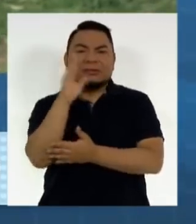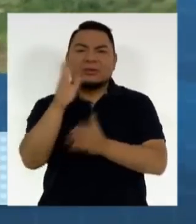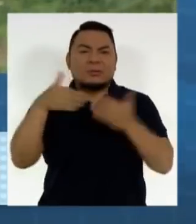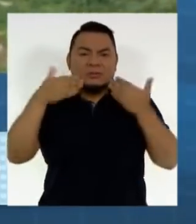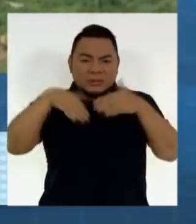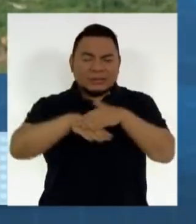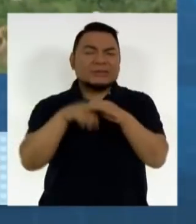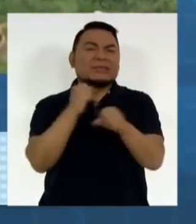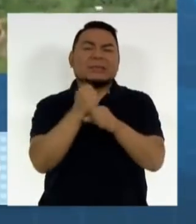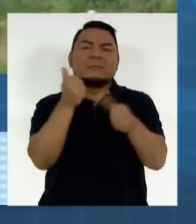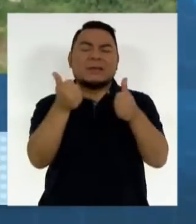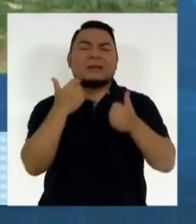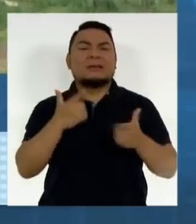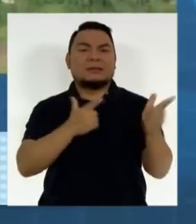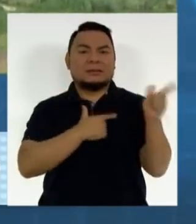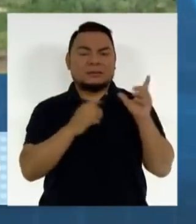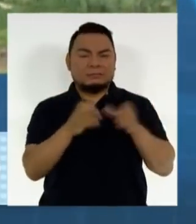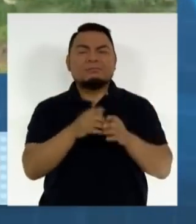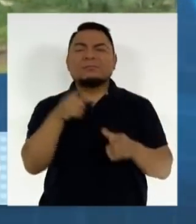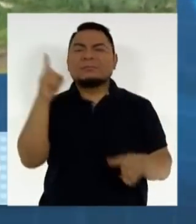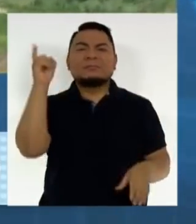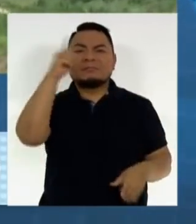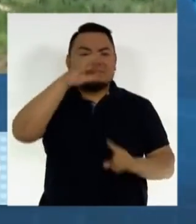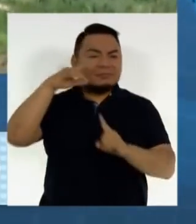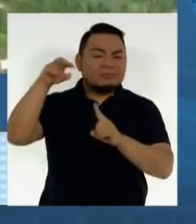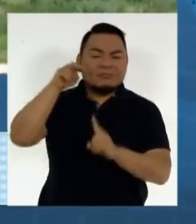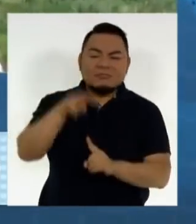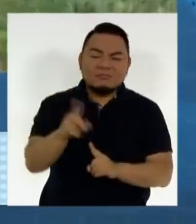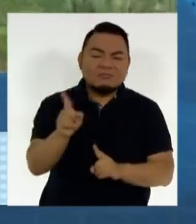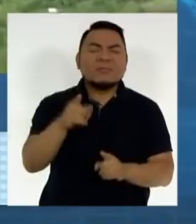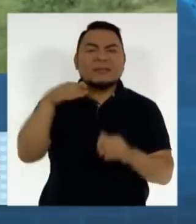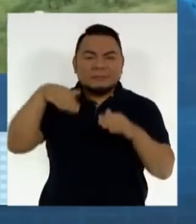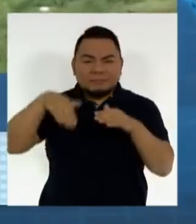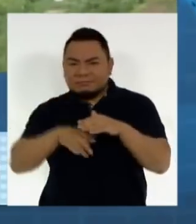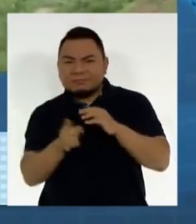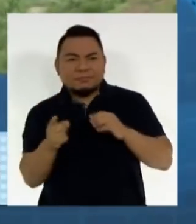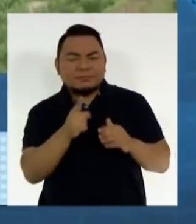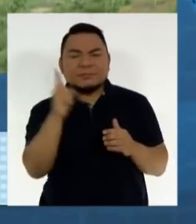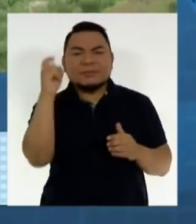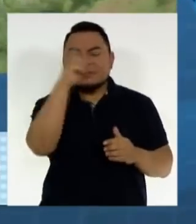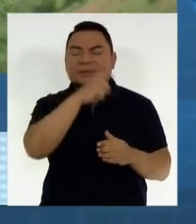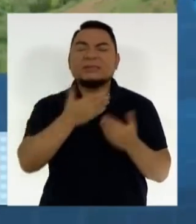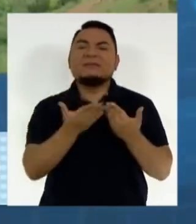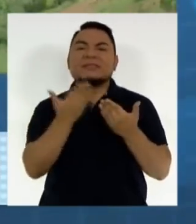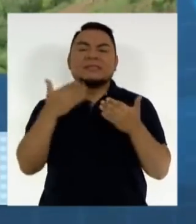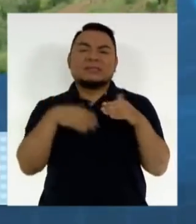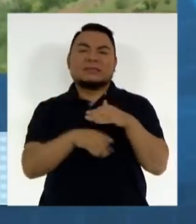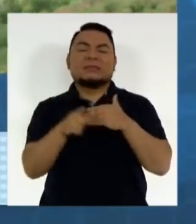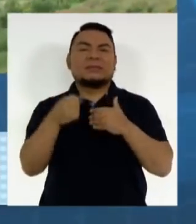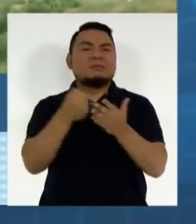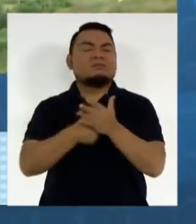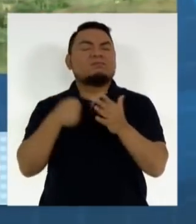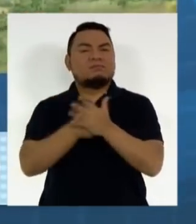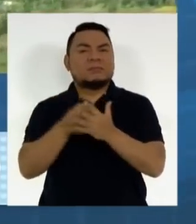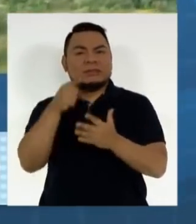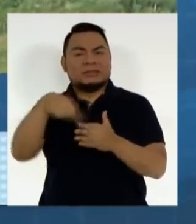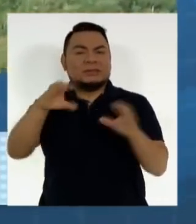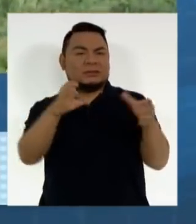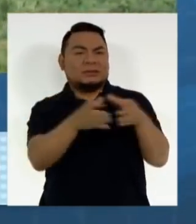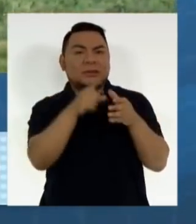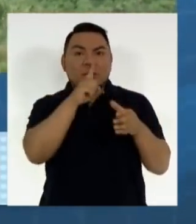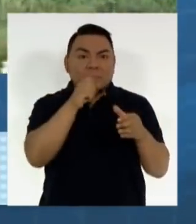desarrollar un trabajo por parte de las Fuerzas Armadas adecuado, debido, y que facilite el combate con estas